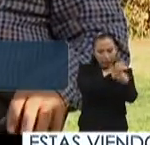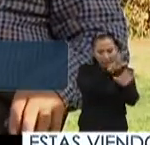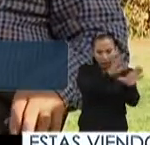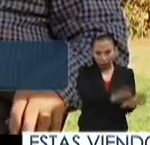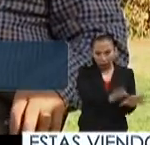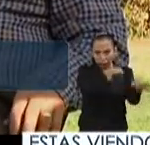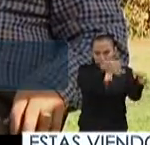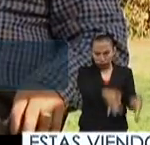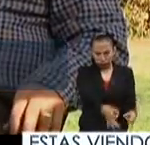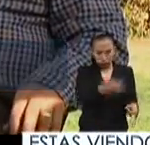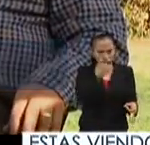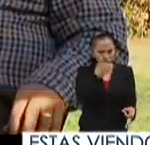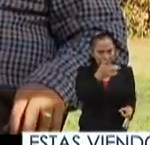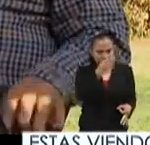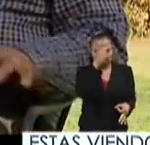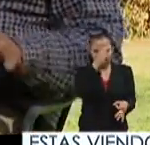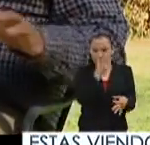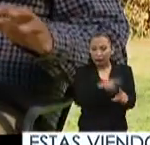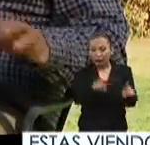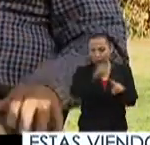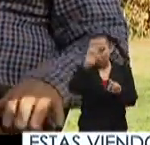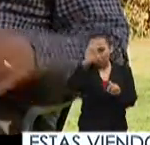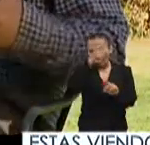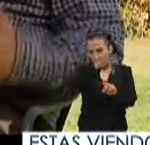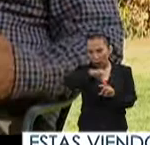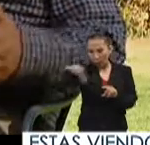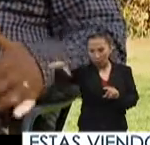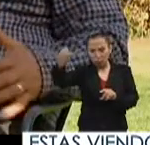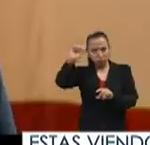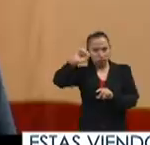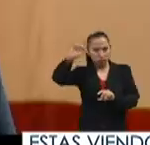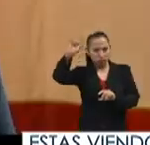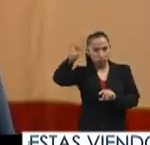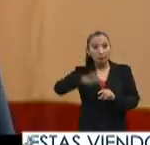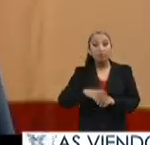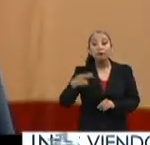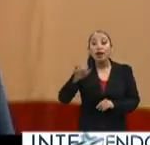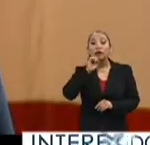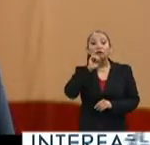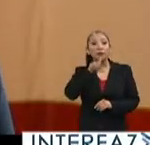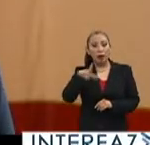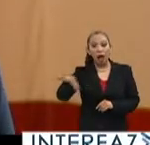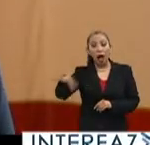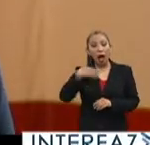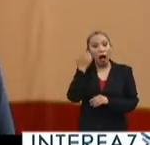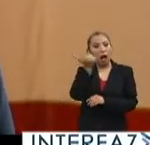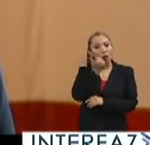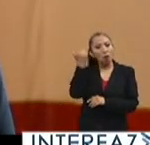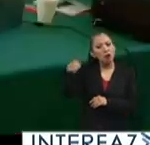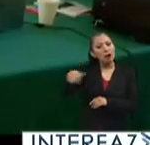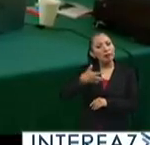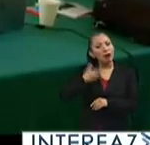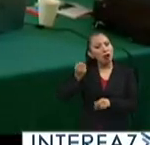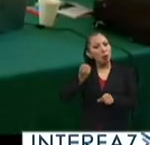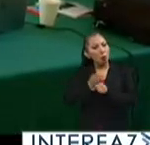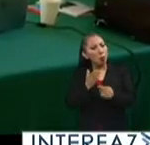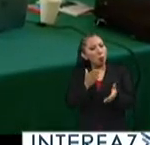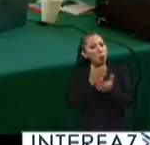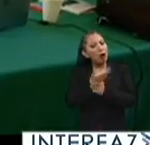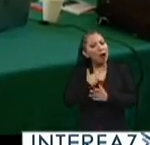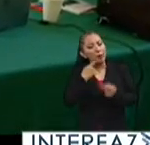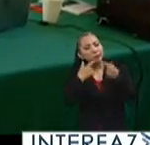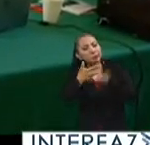investigadores consolidados de varias universidades de prestigio. Pero además a estudiantes que tienen la oportunidad